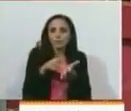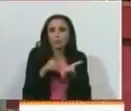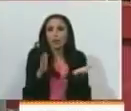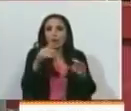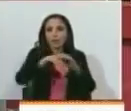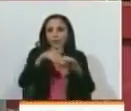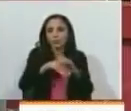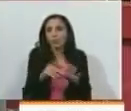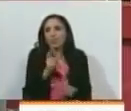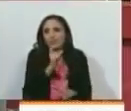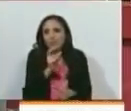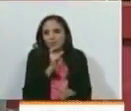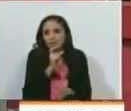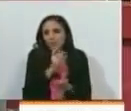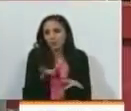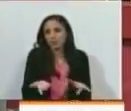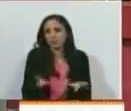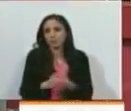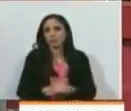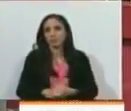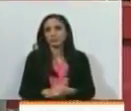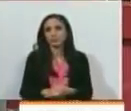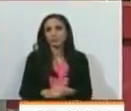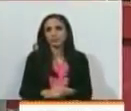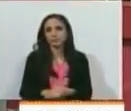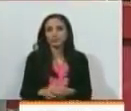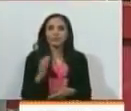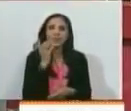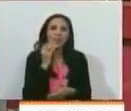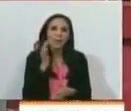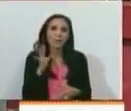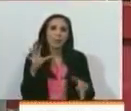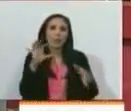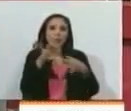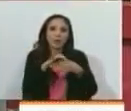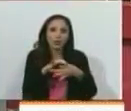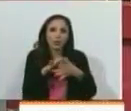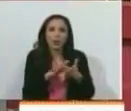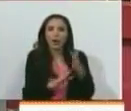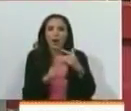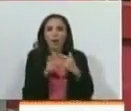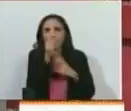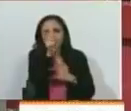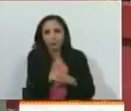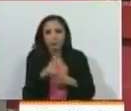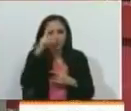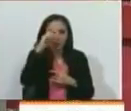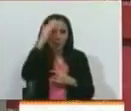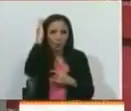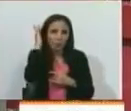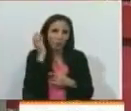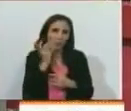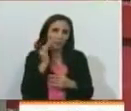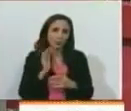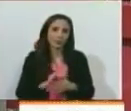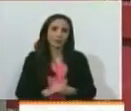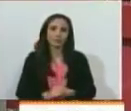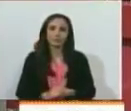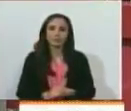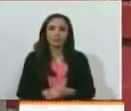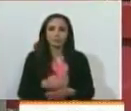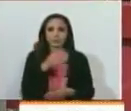Y con ese motorcito uno no sabe. Pero el problema de Ramos Jalú es ese en Acción Democrática. Es un